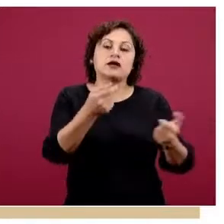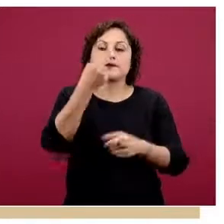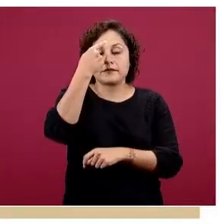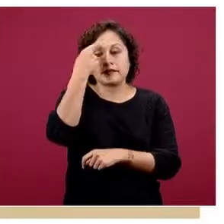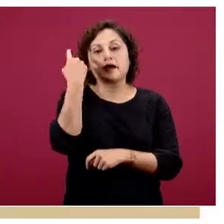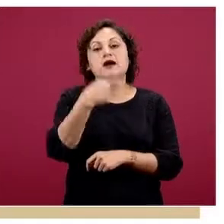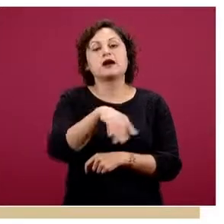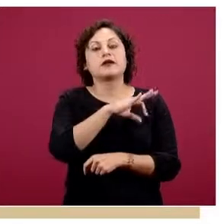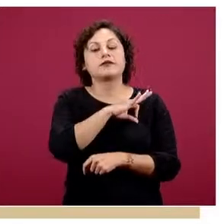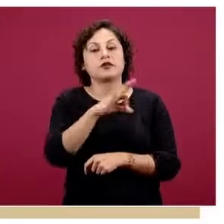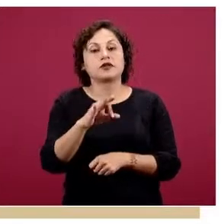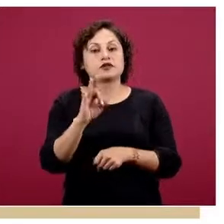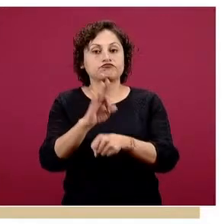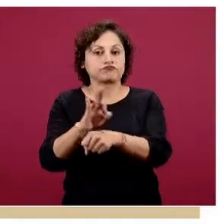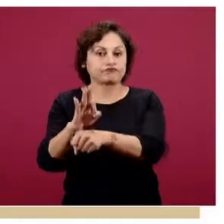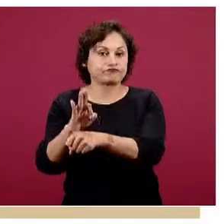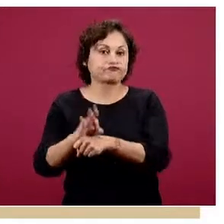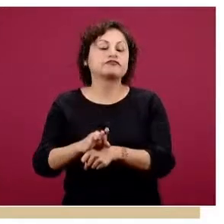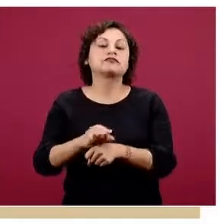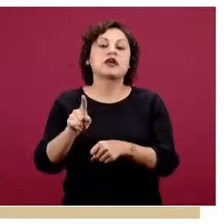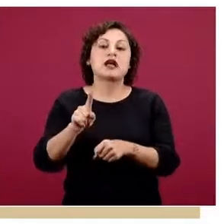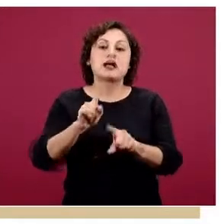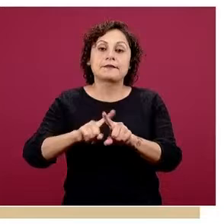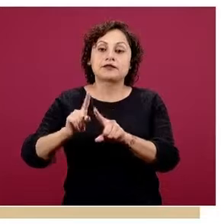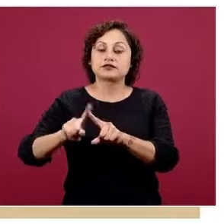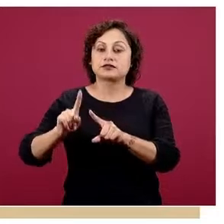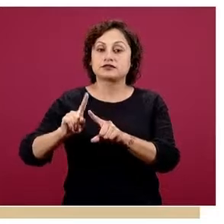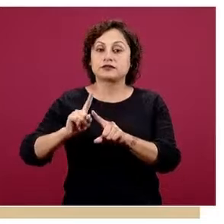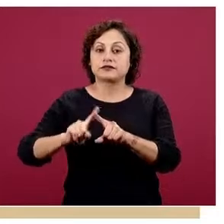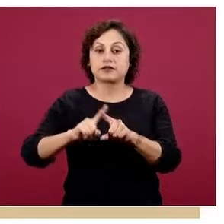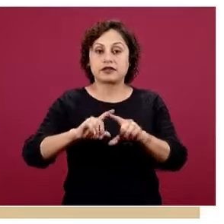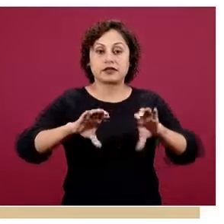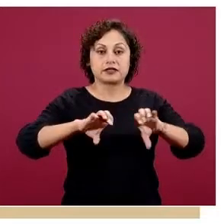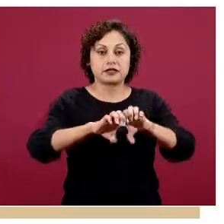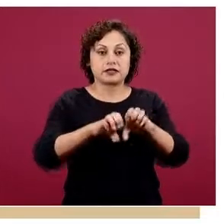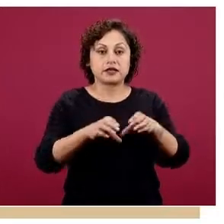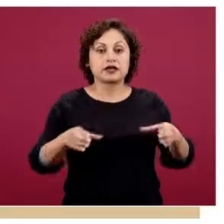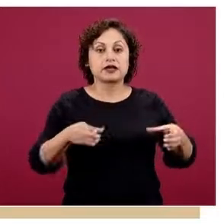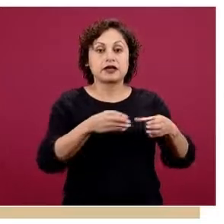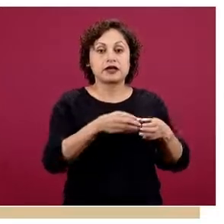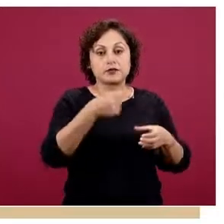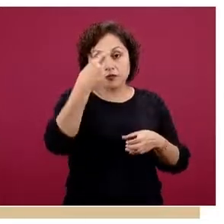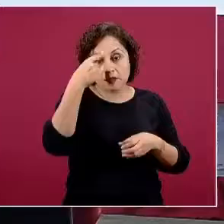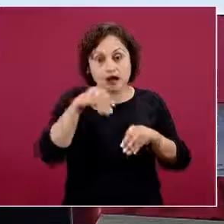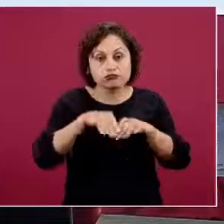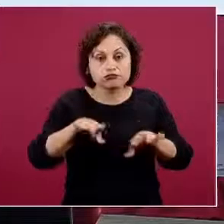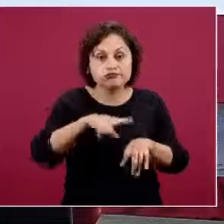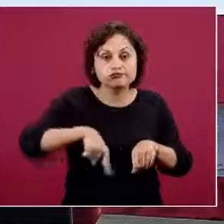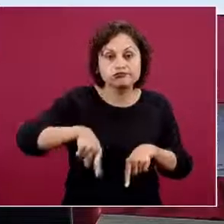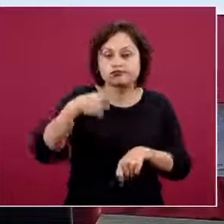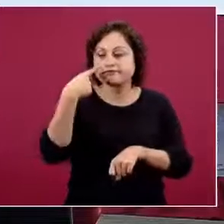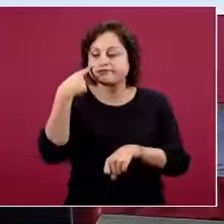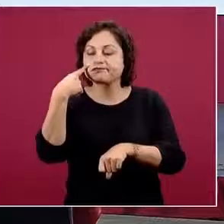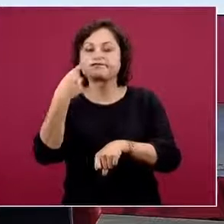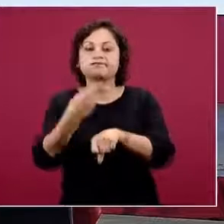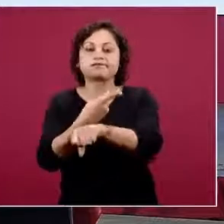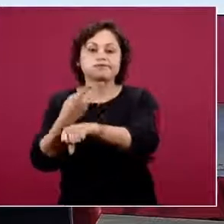el despliegue de las unidades para la atención inmediata de la salud. La que sigue, por favor.